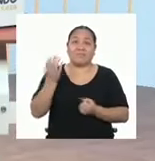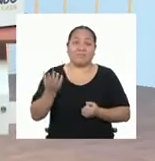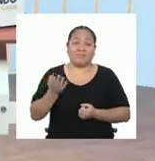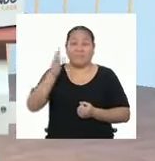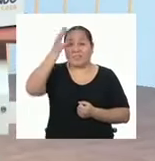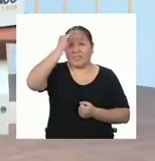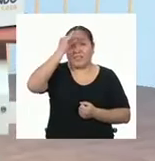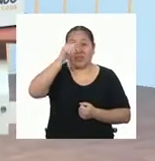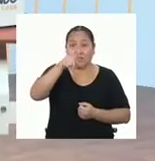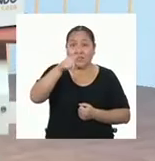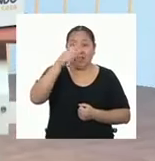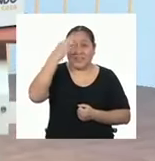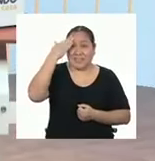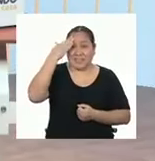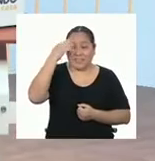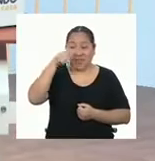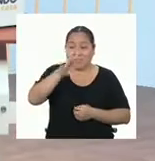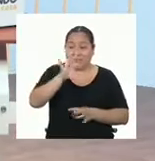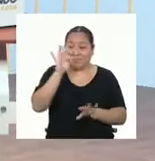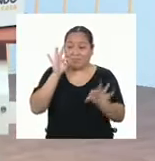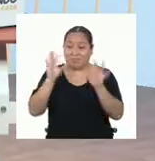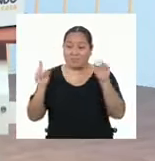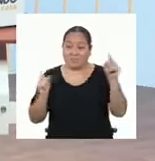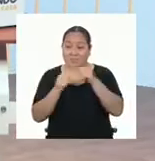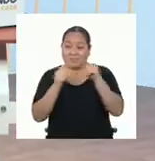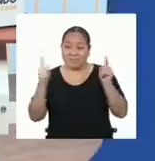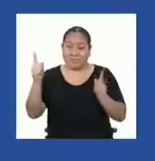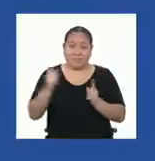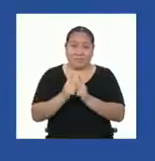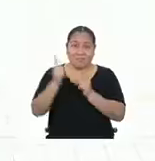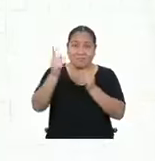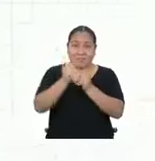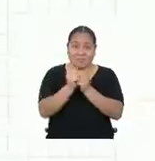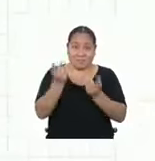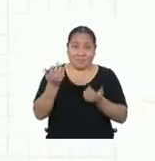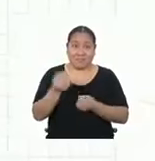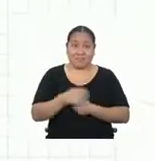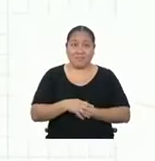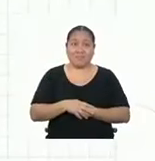¿A ustedes cómo les fue? ¿Lograron encontrar todos los pares congruentes?